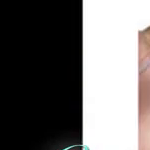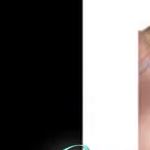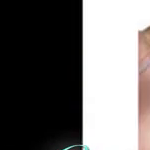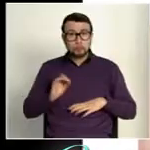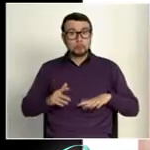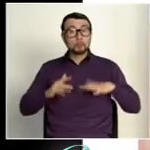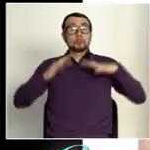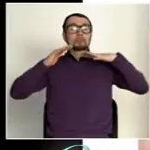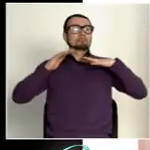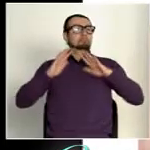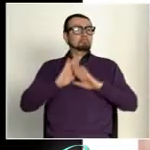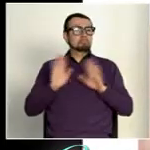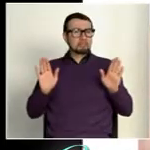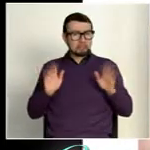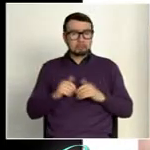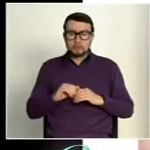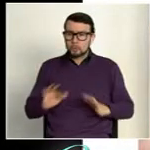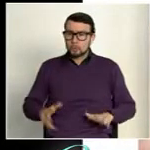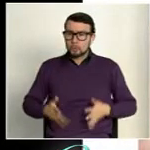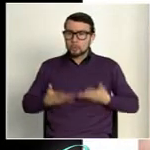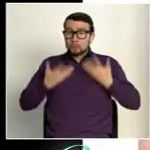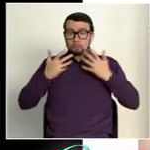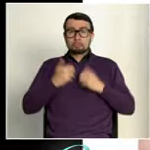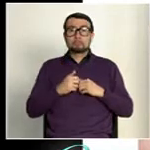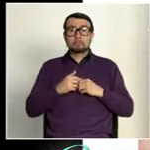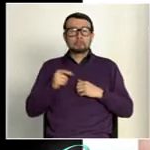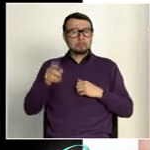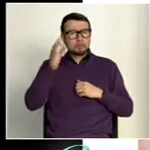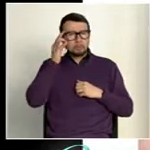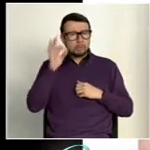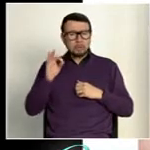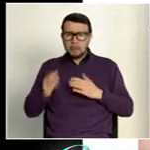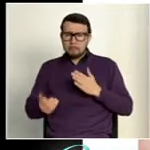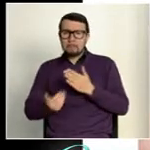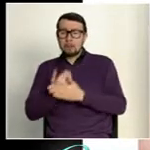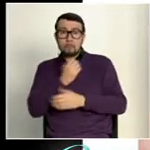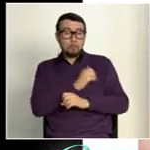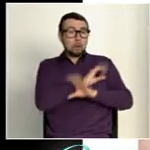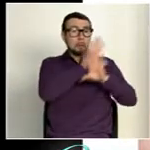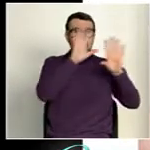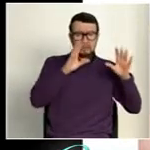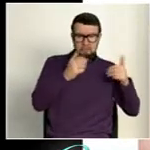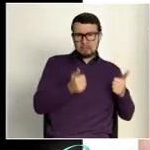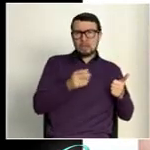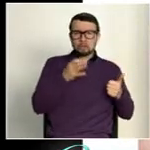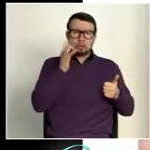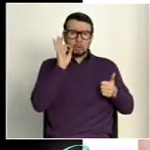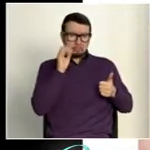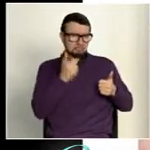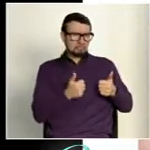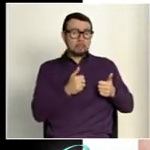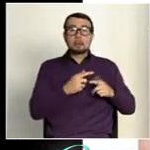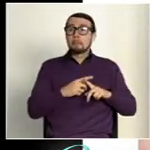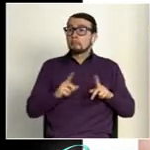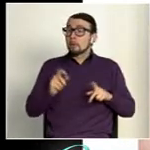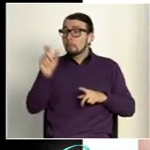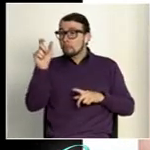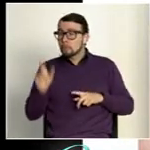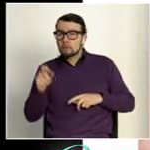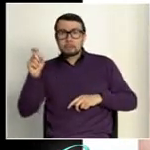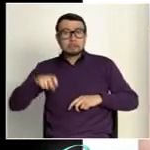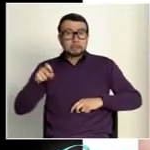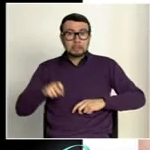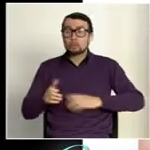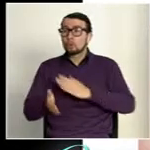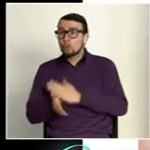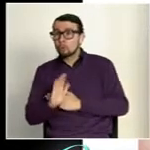tal excita mucho y sube, al principio por la mañana está bien, un cafecito como tal, pero la persona que tiene necesidad de seguir